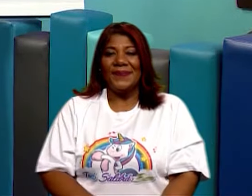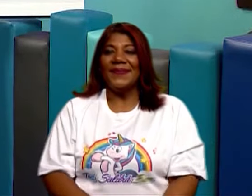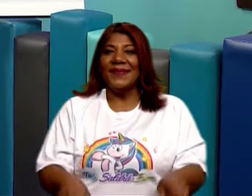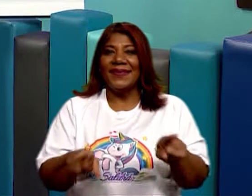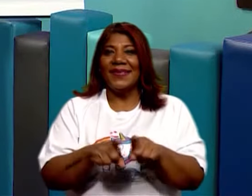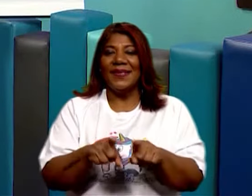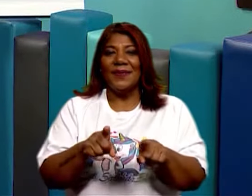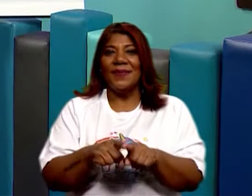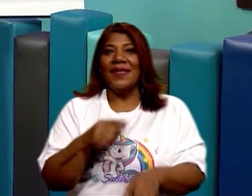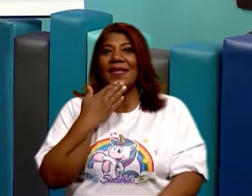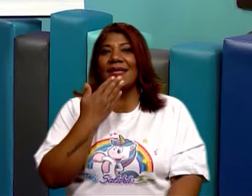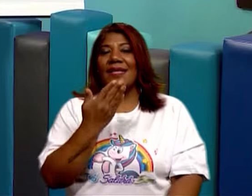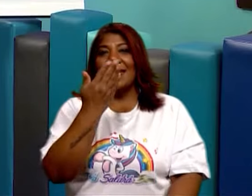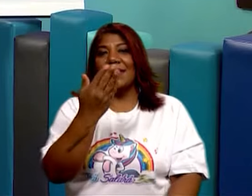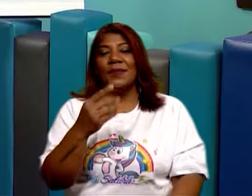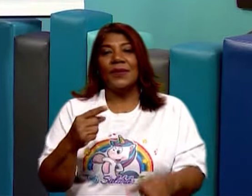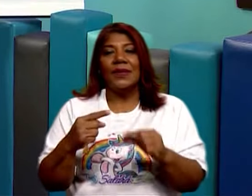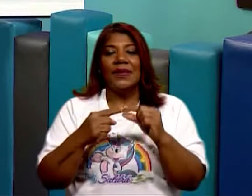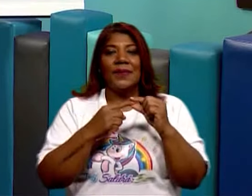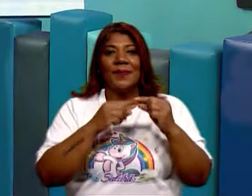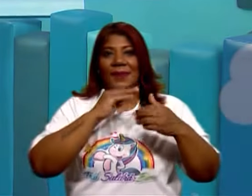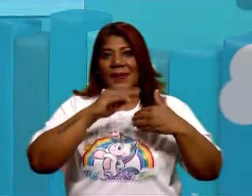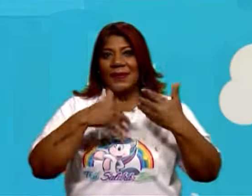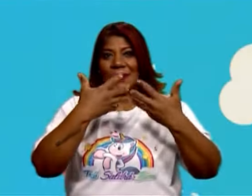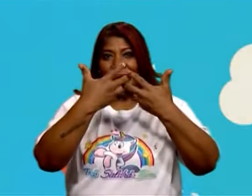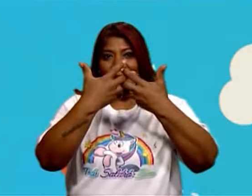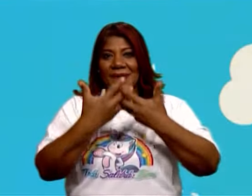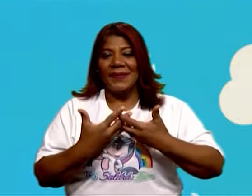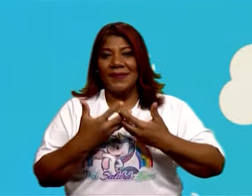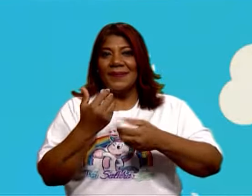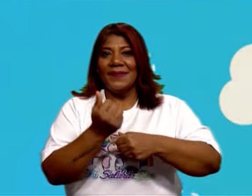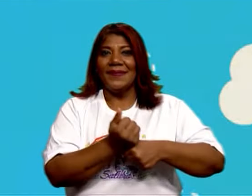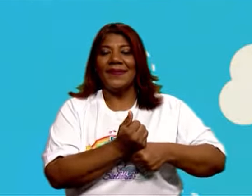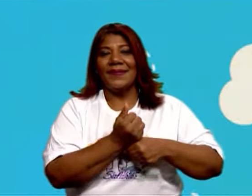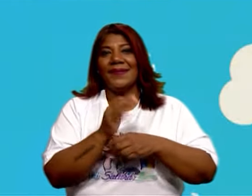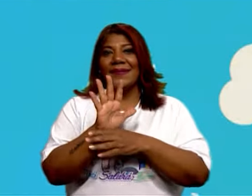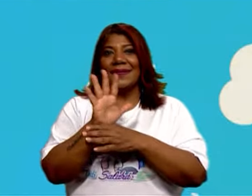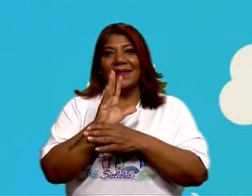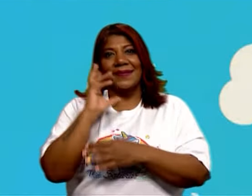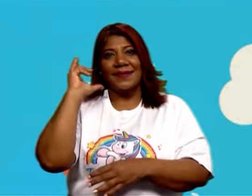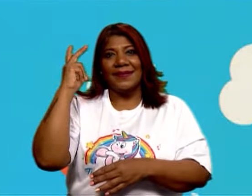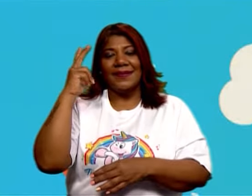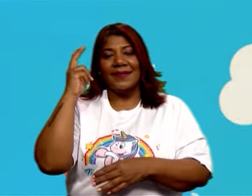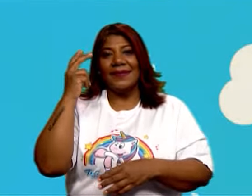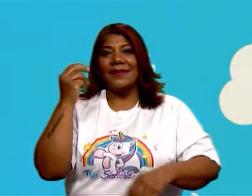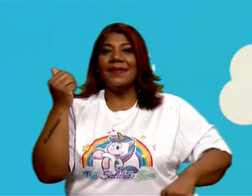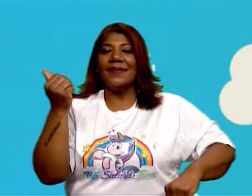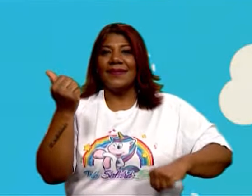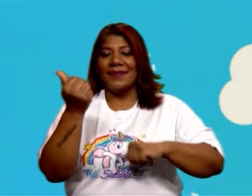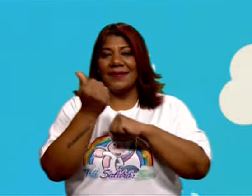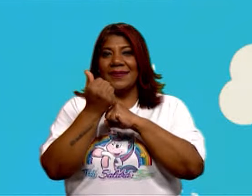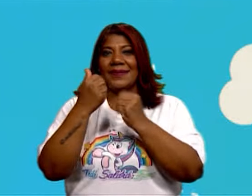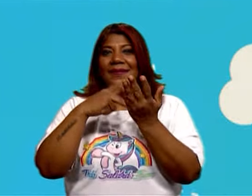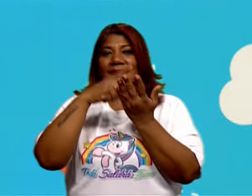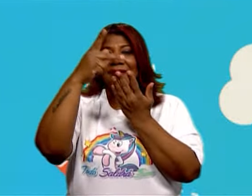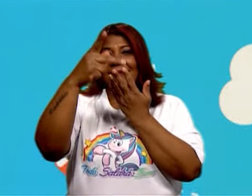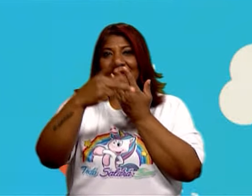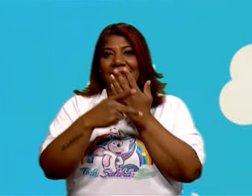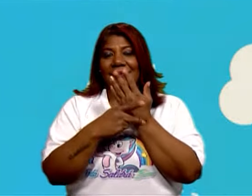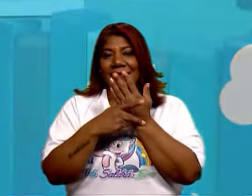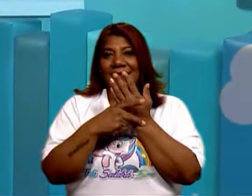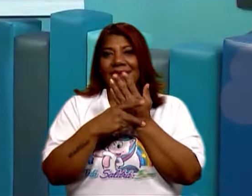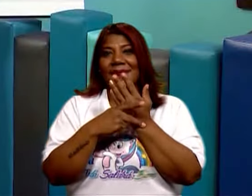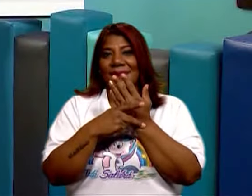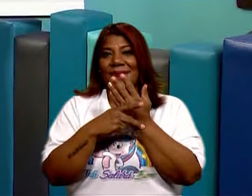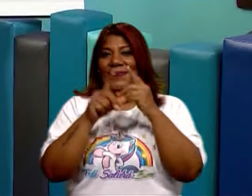También queremos agradecer a todos nuestros patrocinadores, fundaciones, televisoras y radioemisoras por apoyarnos